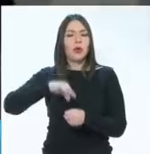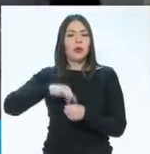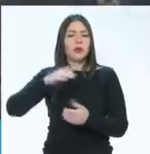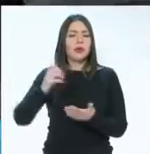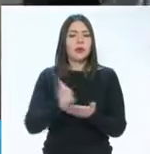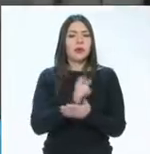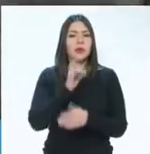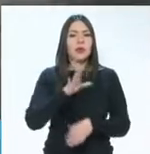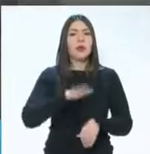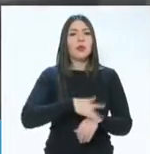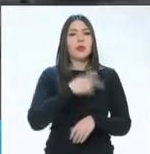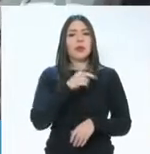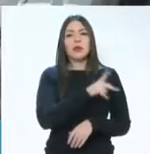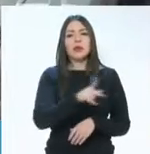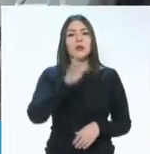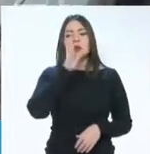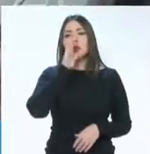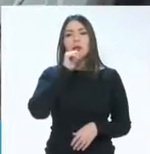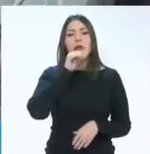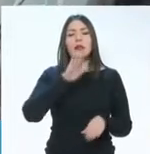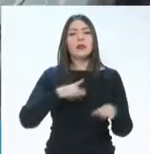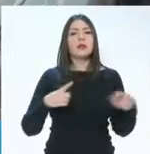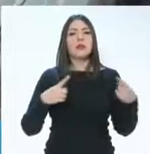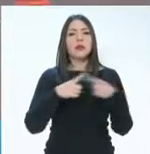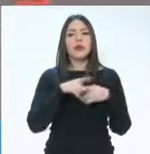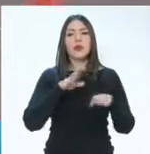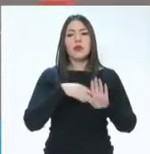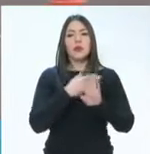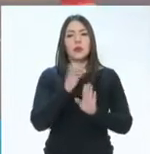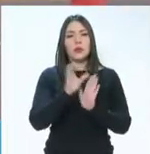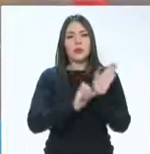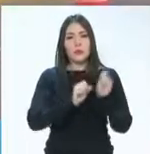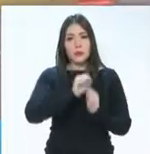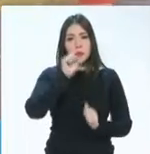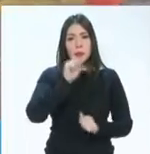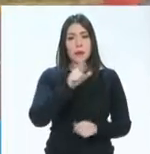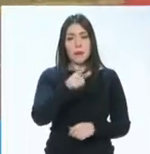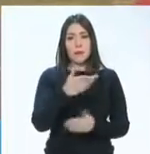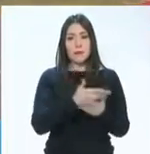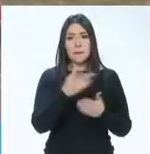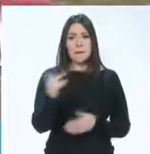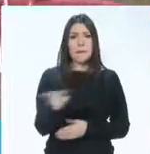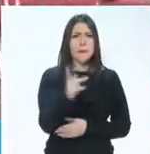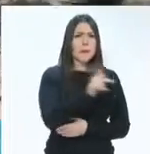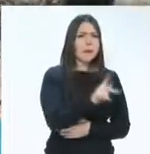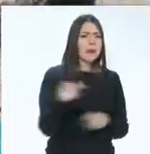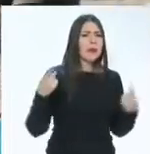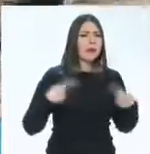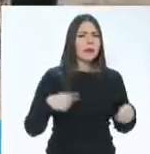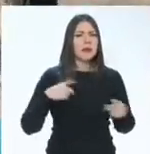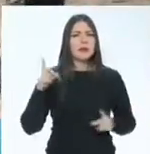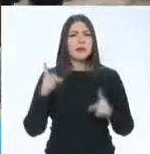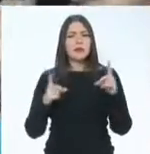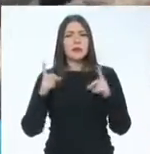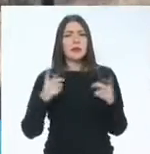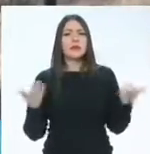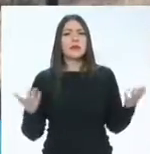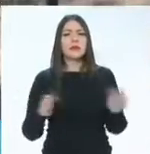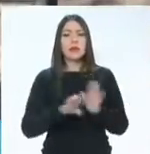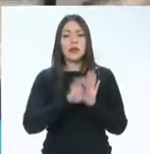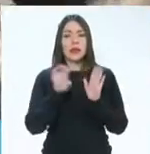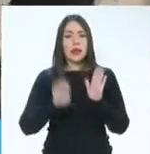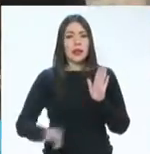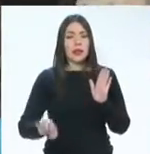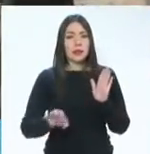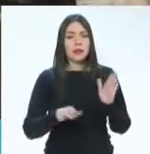o supuesta acción de inconstitucionalidad. Claro. Se pregunta usted o se pregunta el auditorio, bueno, y entonces, si esto